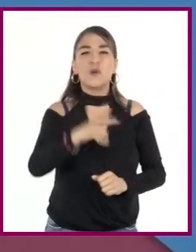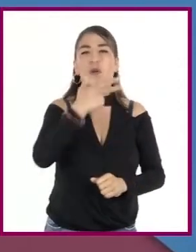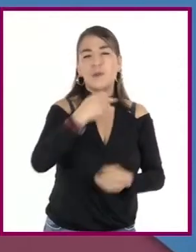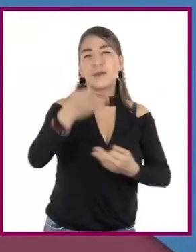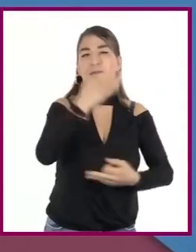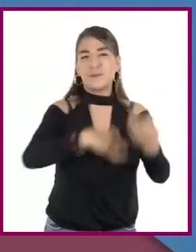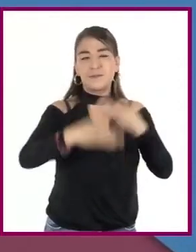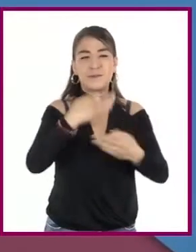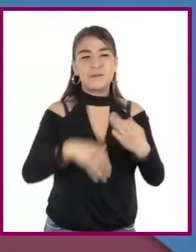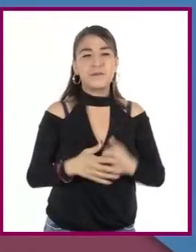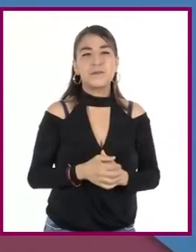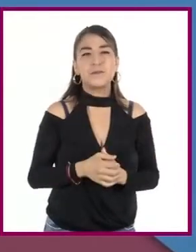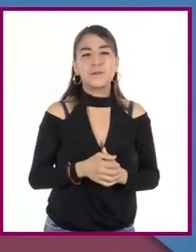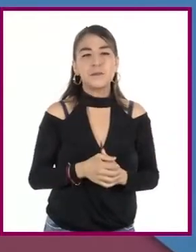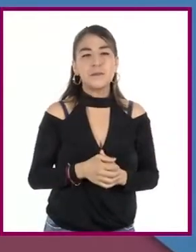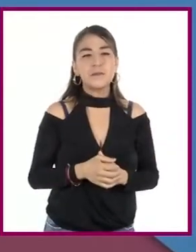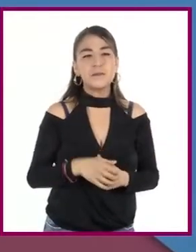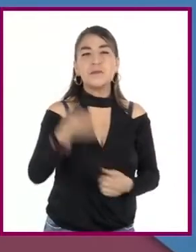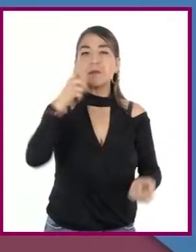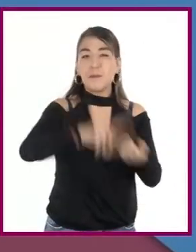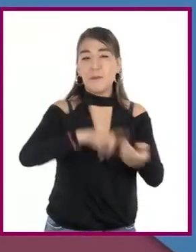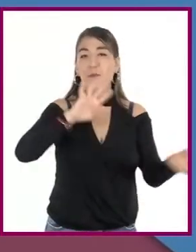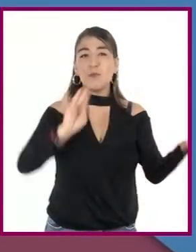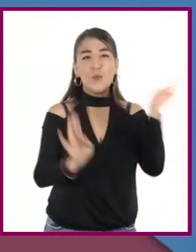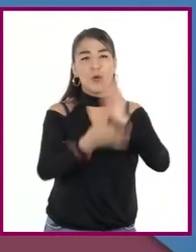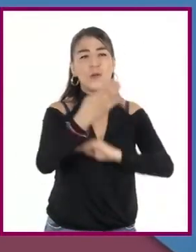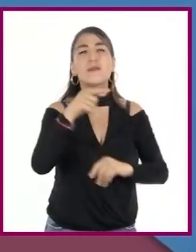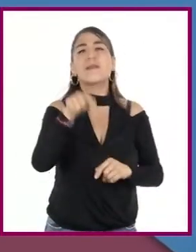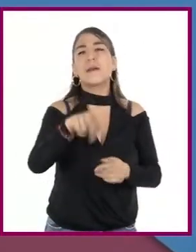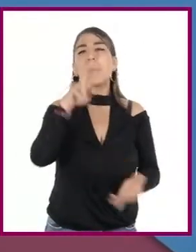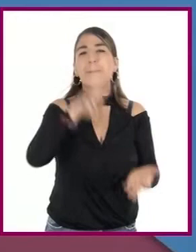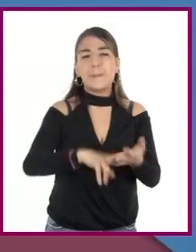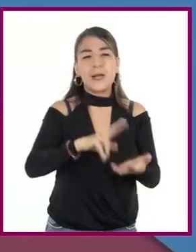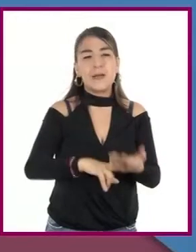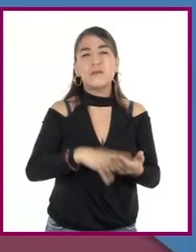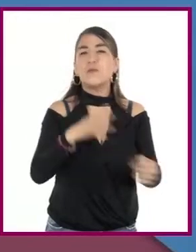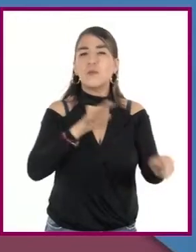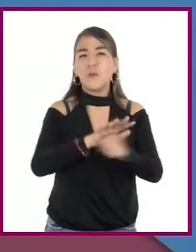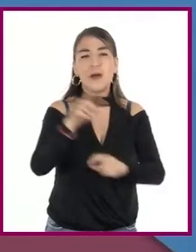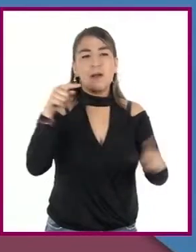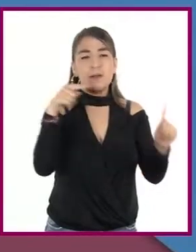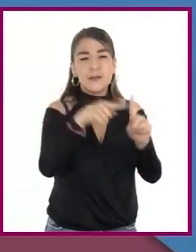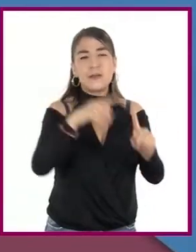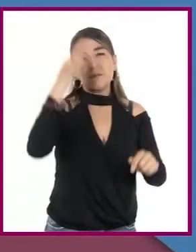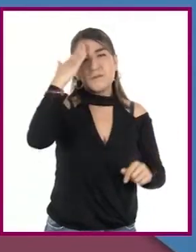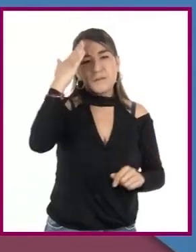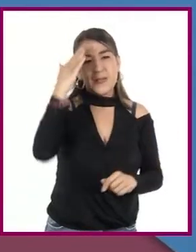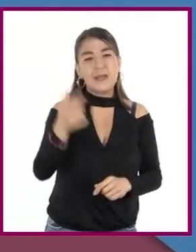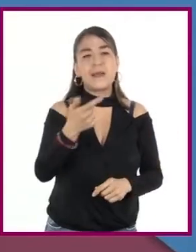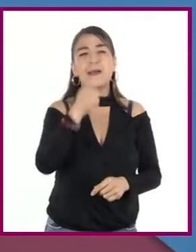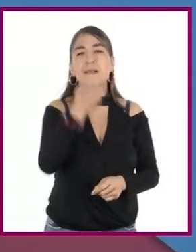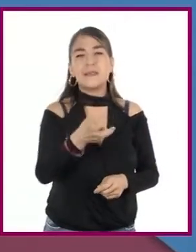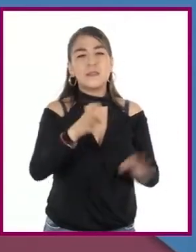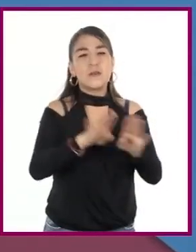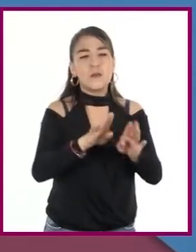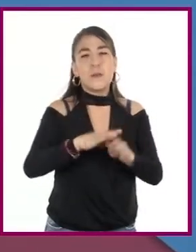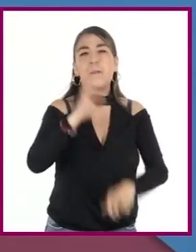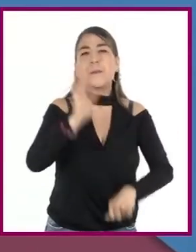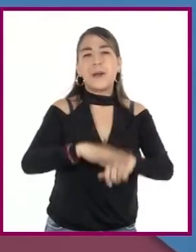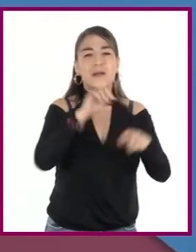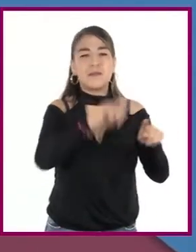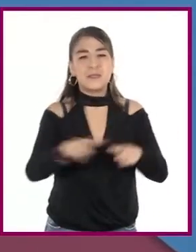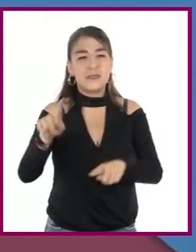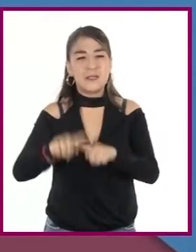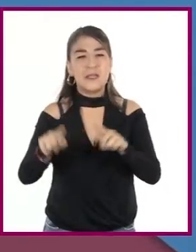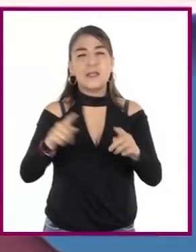demás. En el mundo se valoran más ciertos principios sobre los que hay consenso en la mayor parte